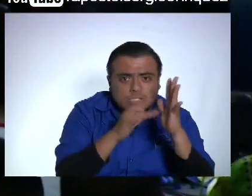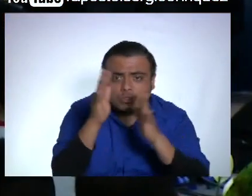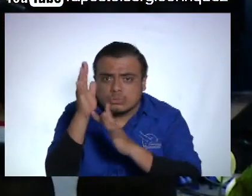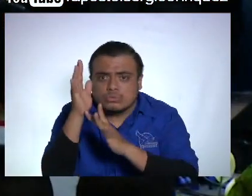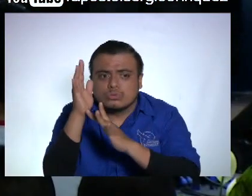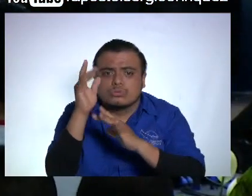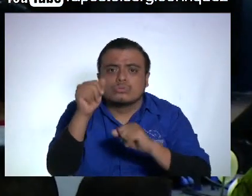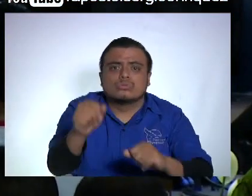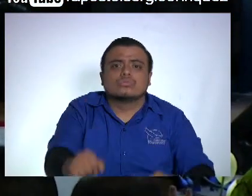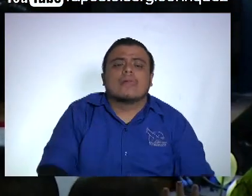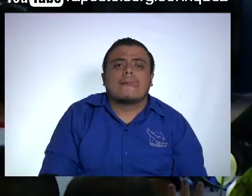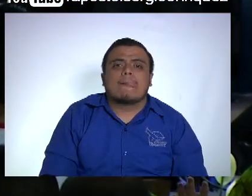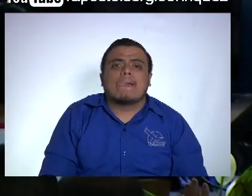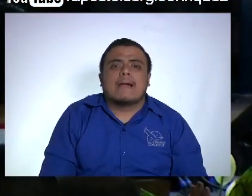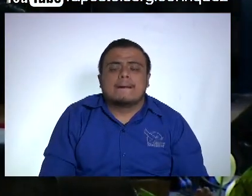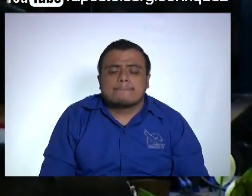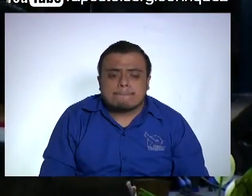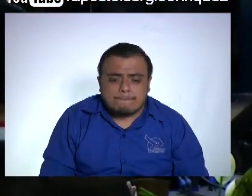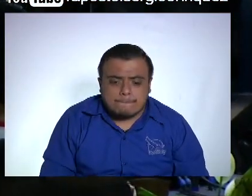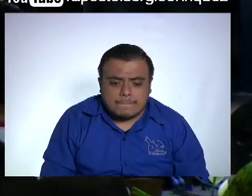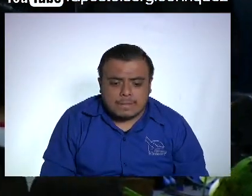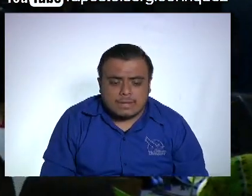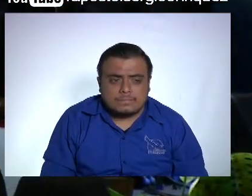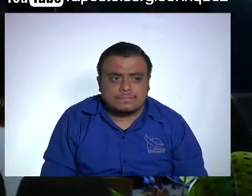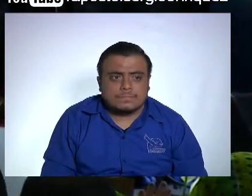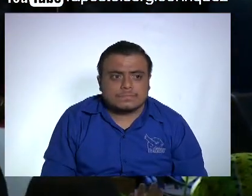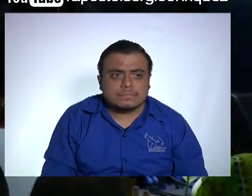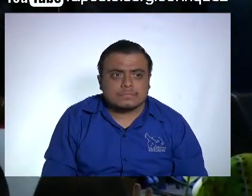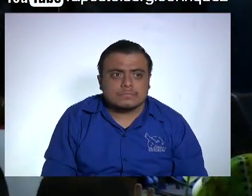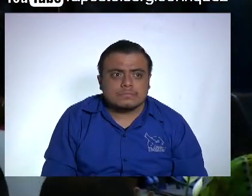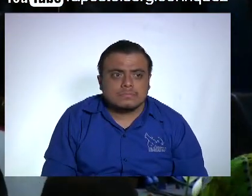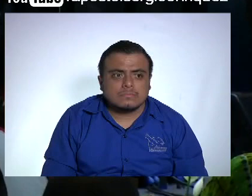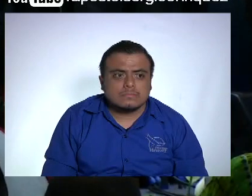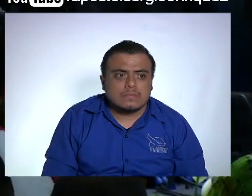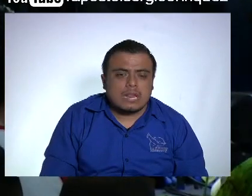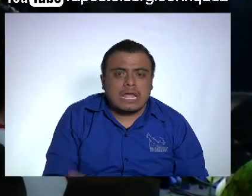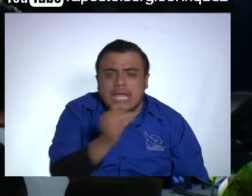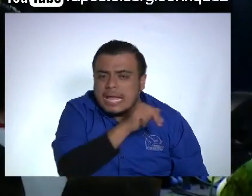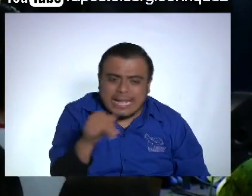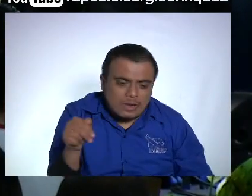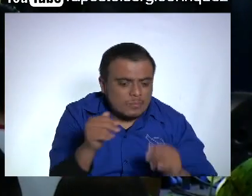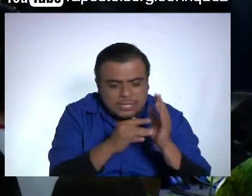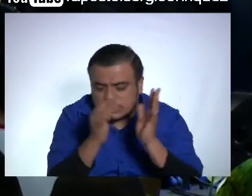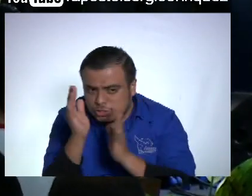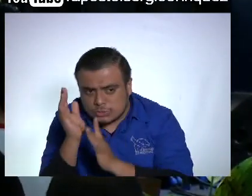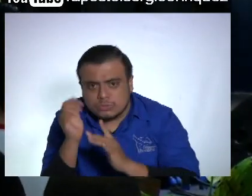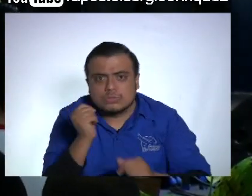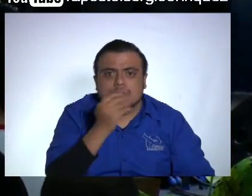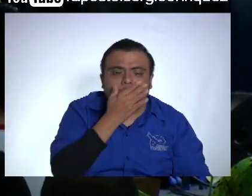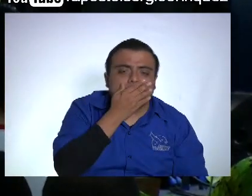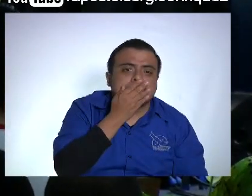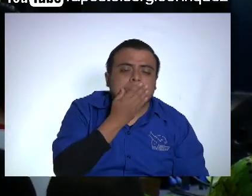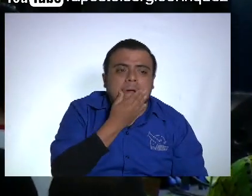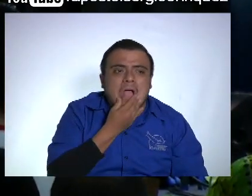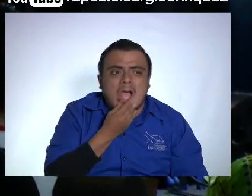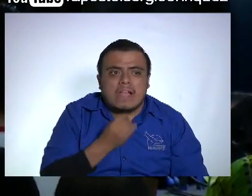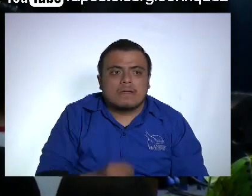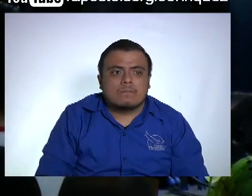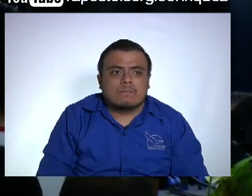En el nombre de Jesús. Oh Señor, en el nombre de Jesús,